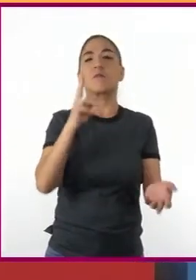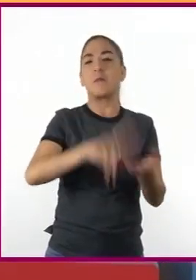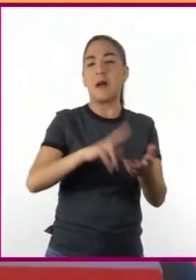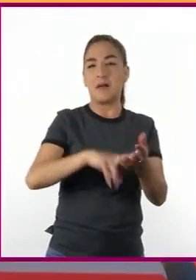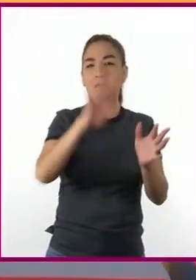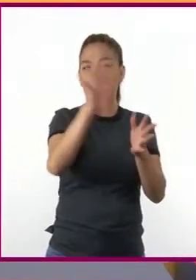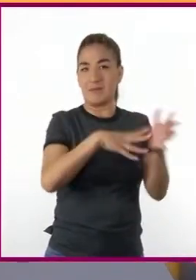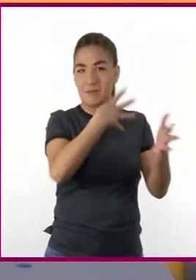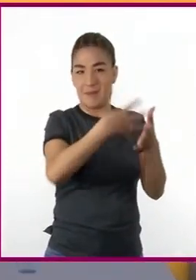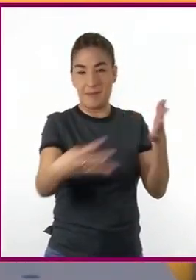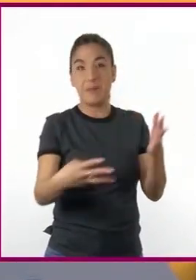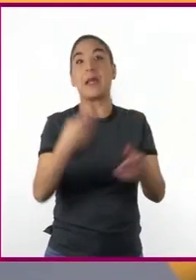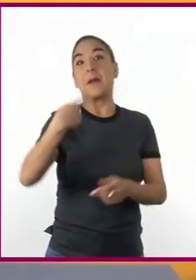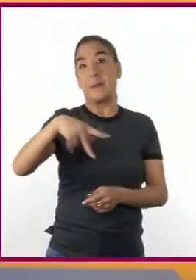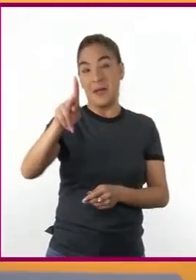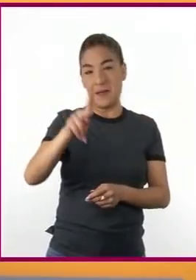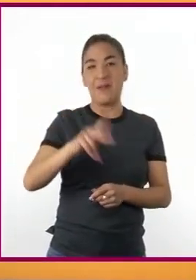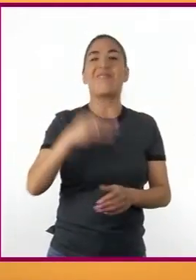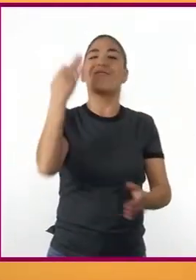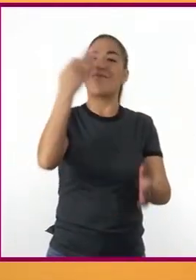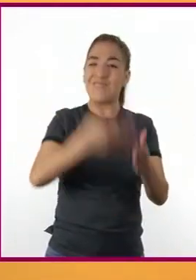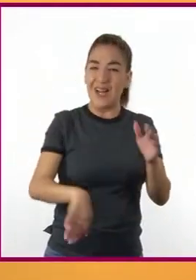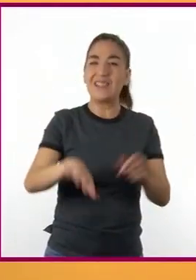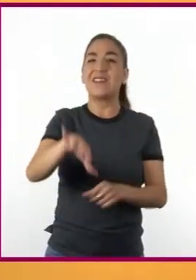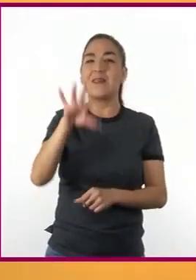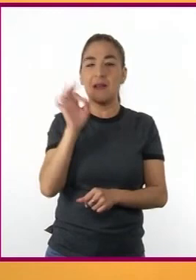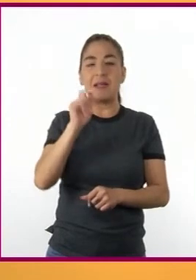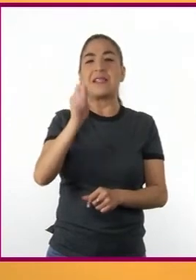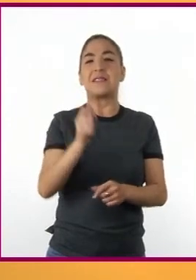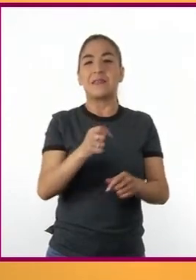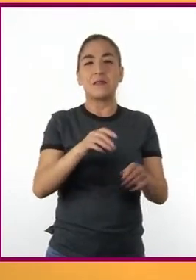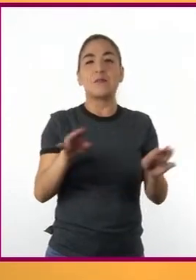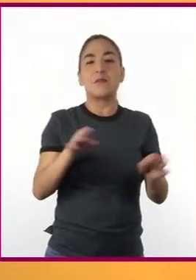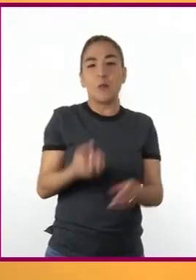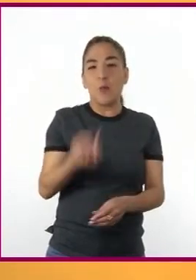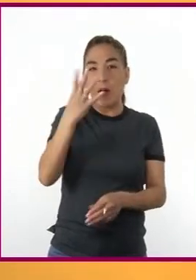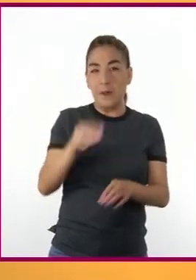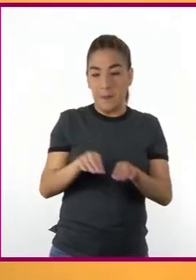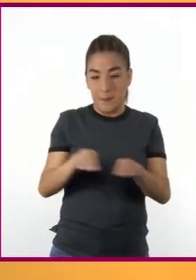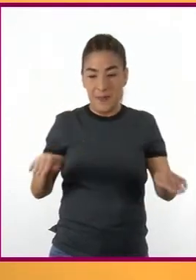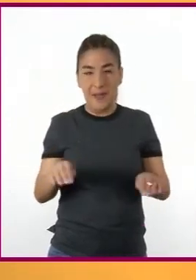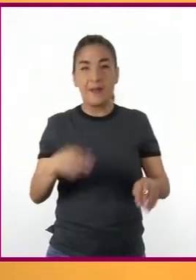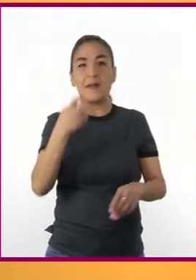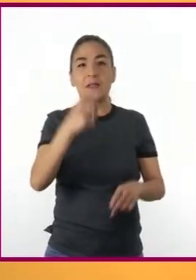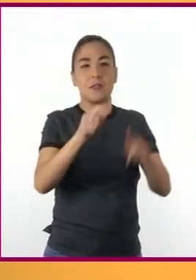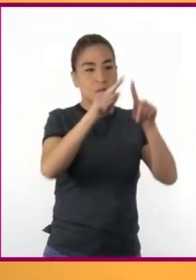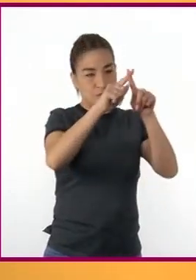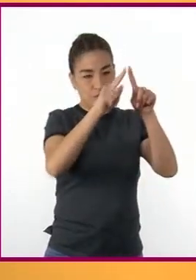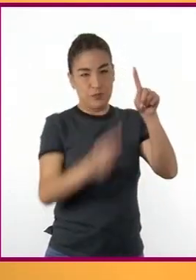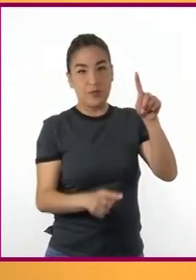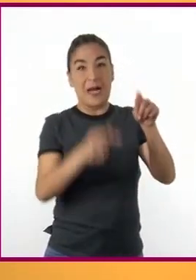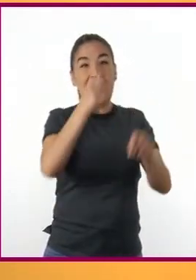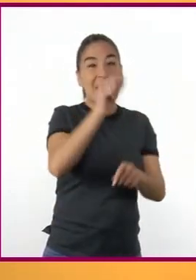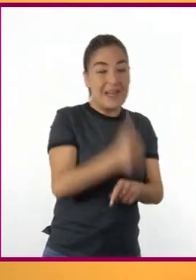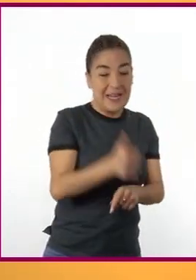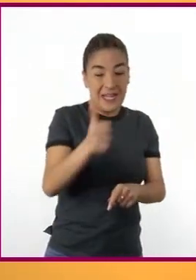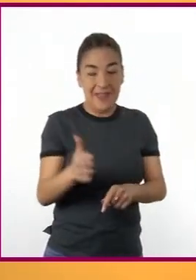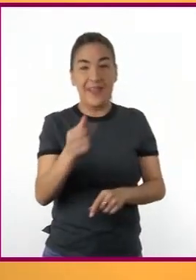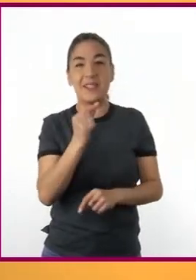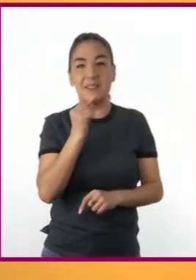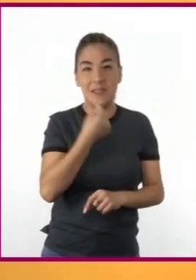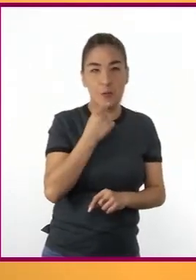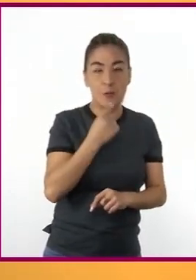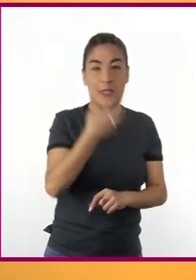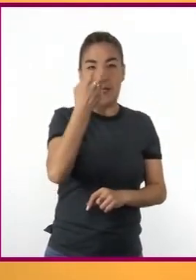tabla. Sin embargo, nos falta encontrar los metros que se desplaza el objeto con cada segundo. Para